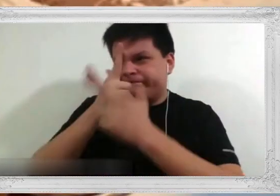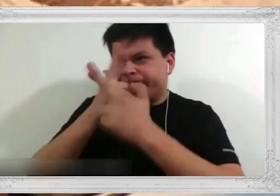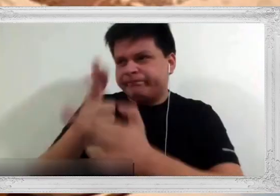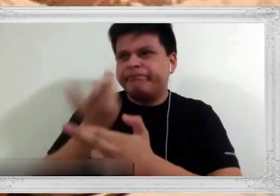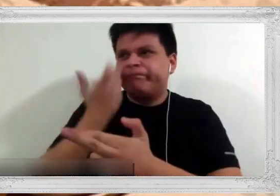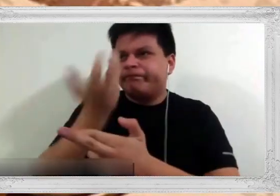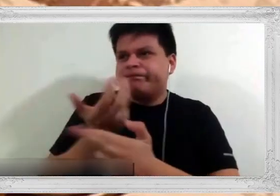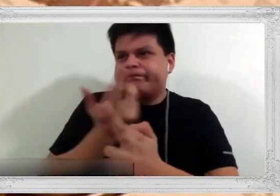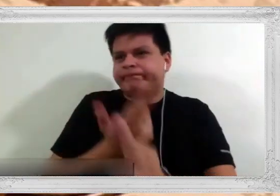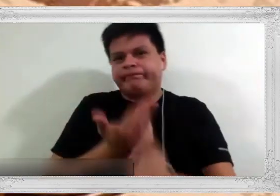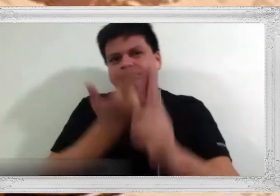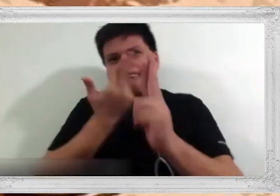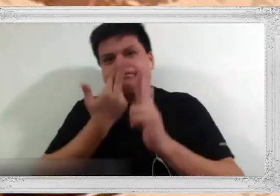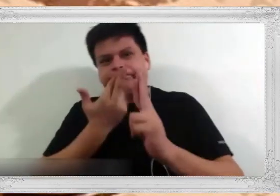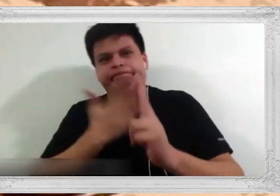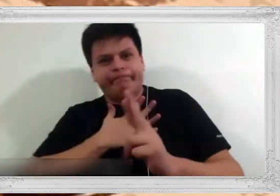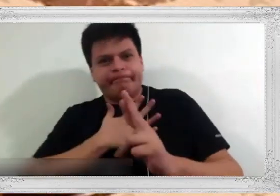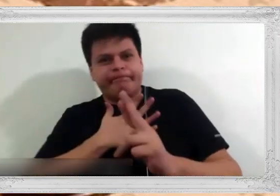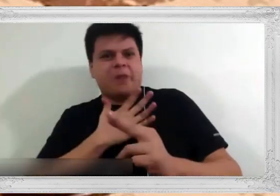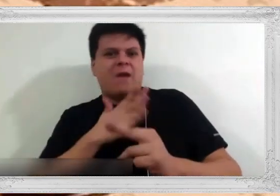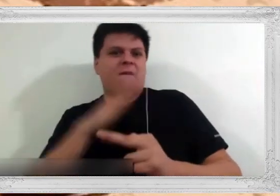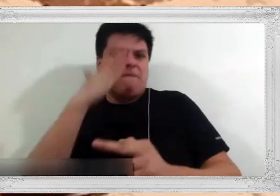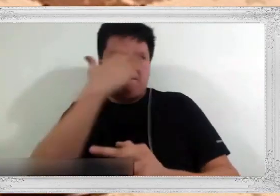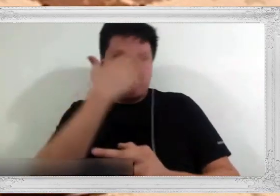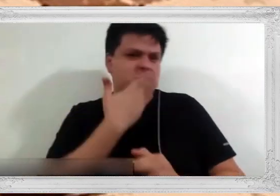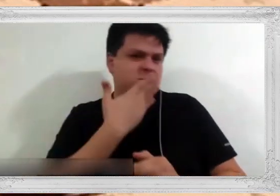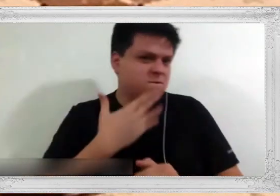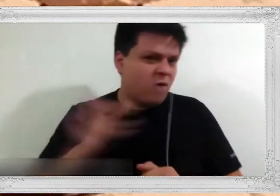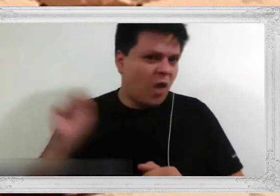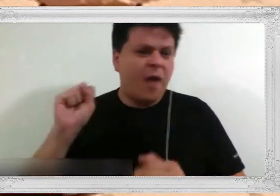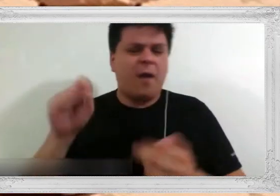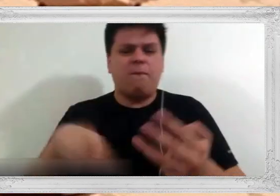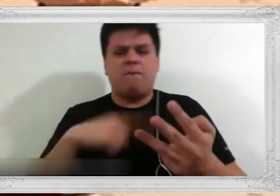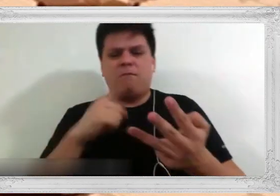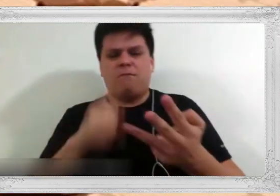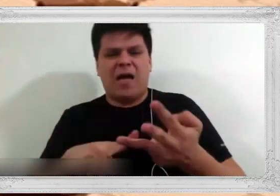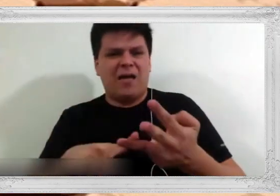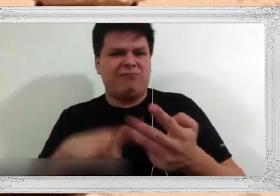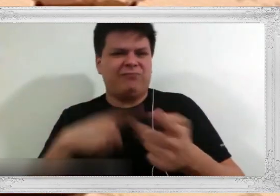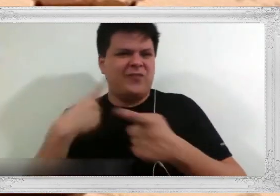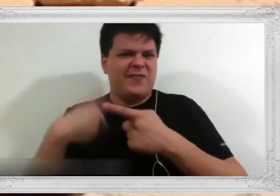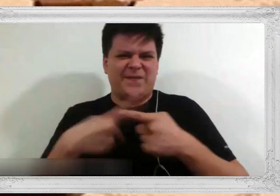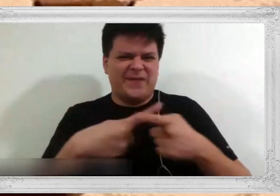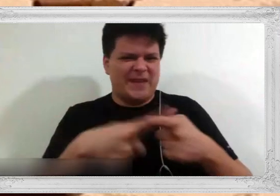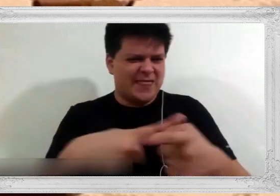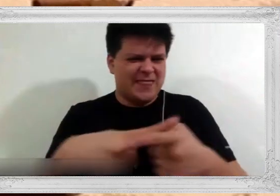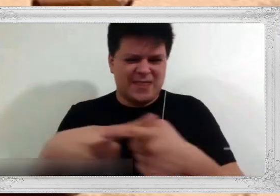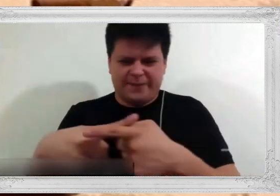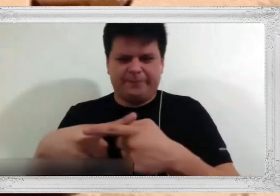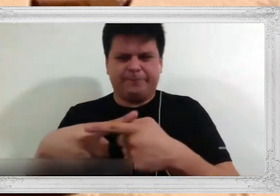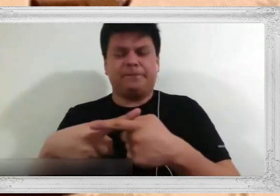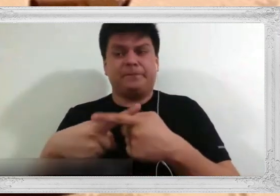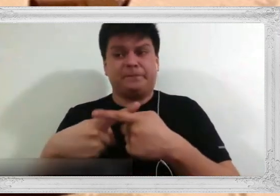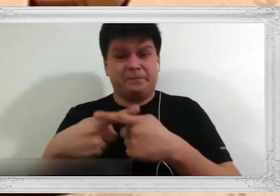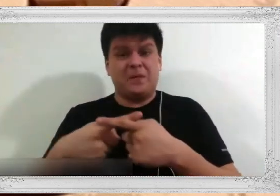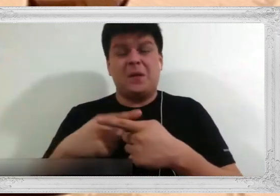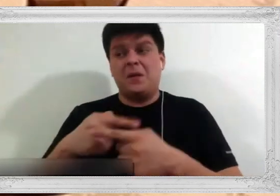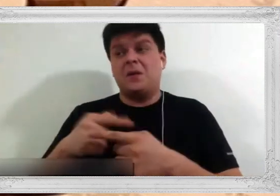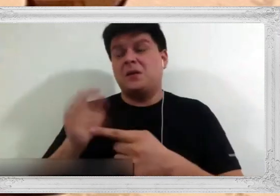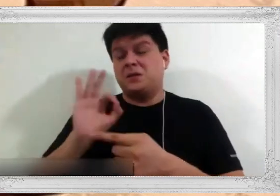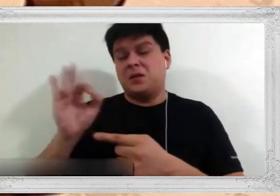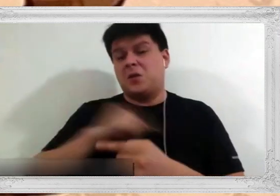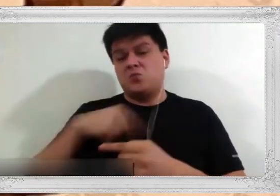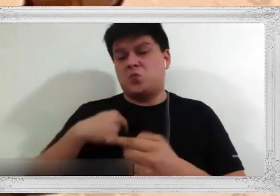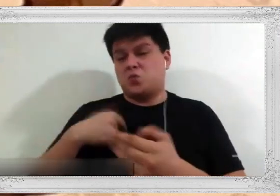éxito, la fama, los triunfos terrenos y la lógica de Cristo crucificado. En cambio, sí que hay